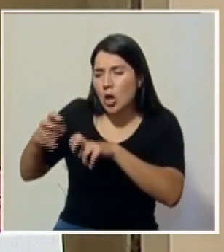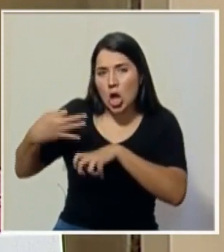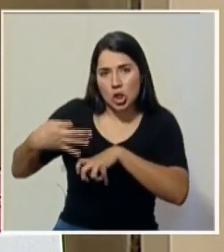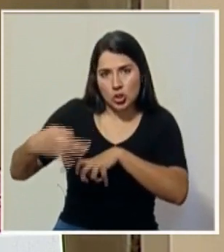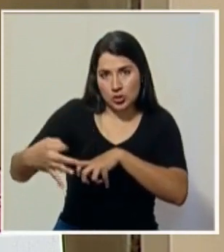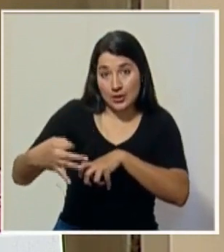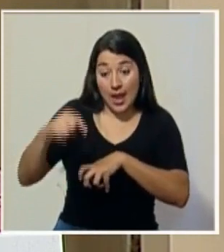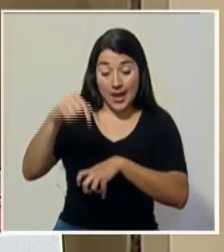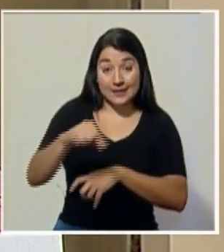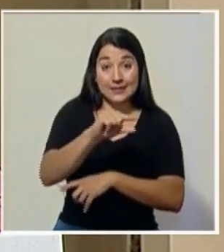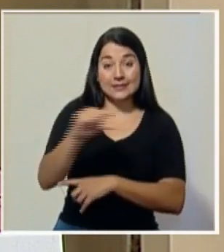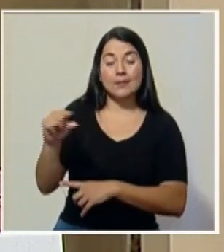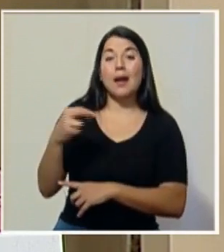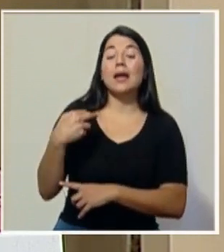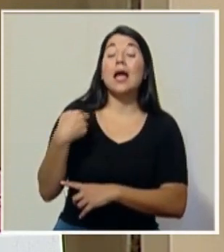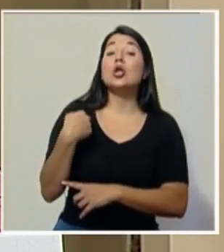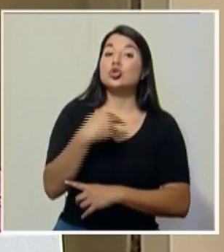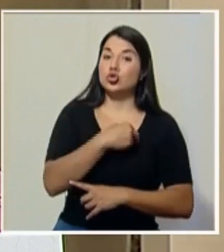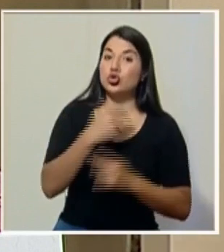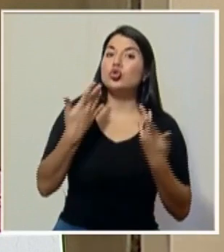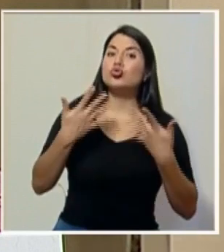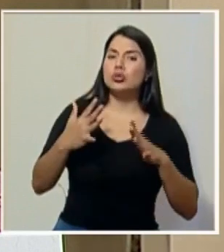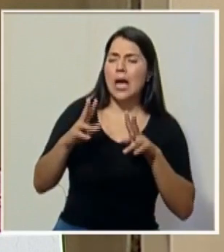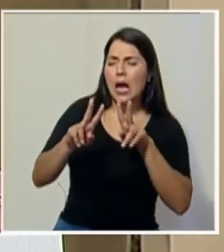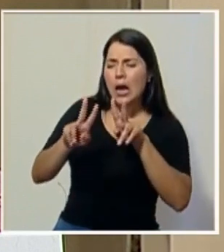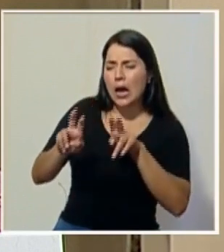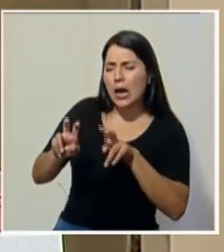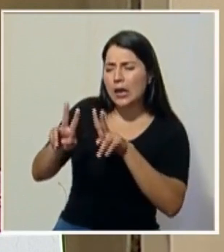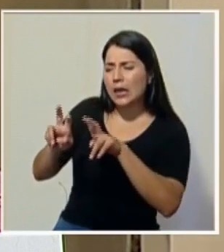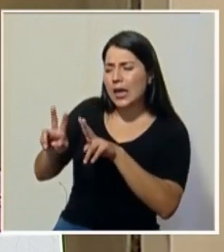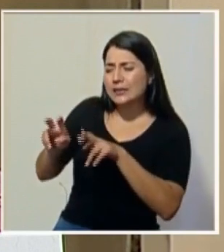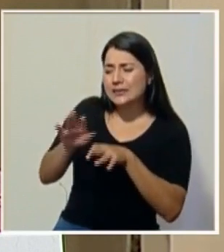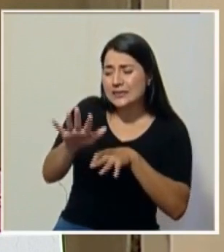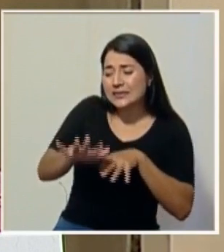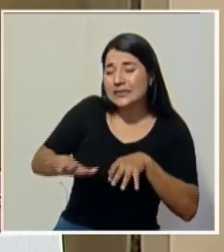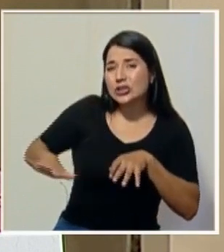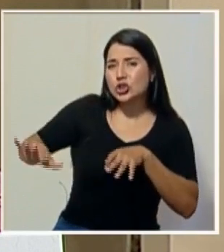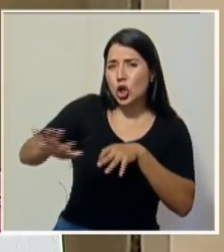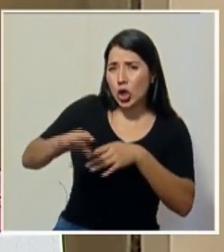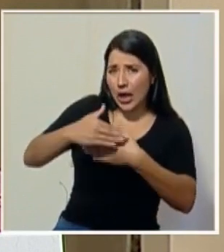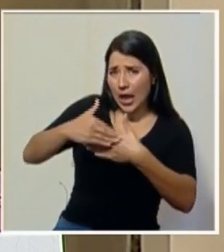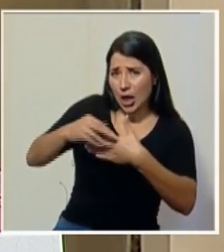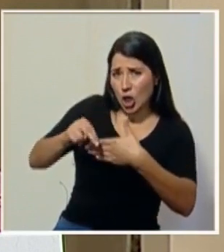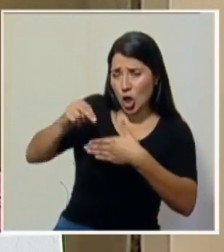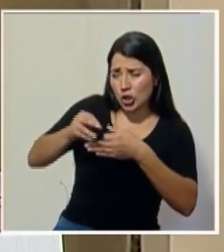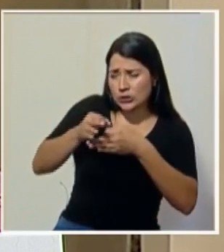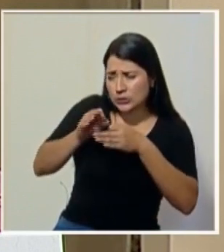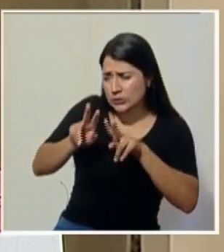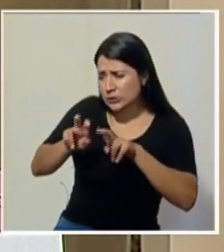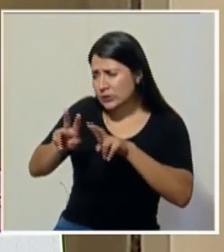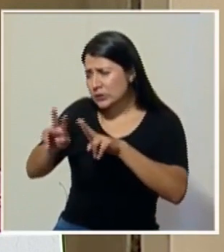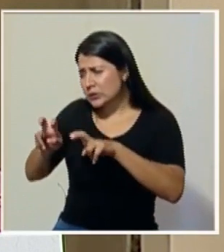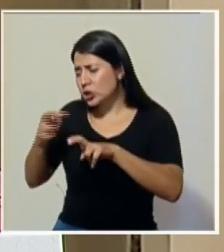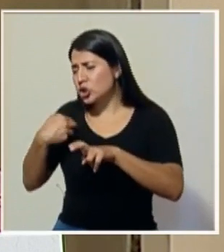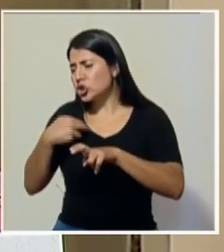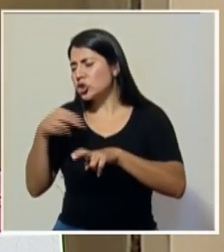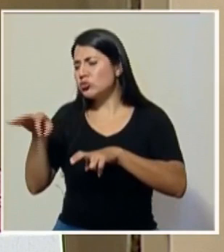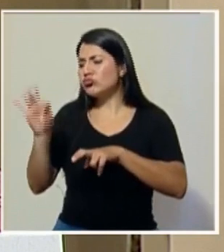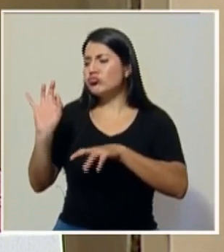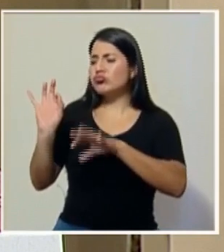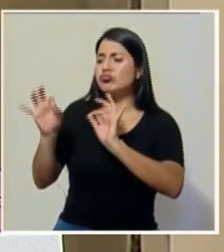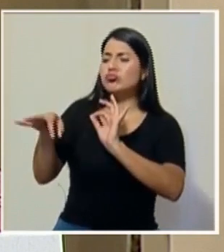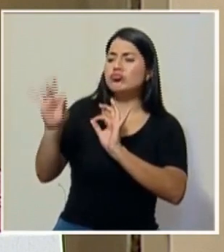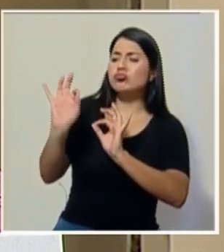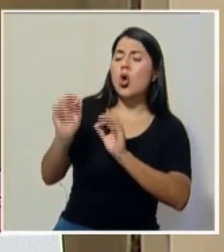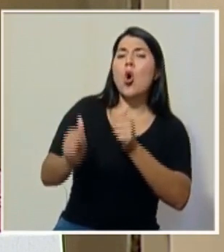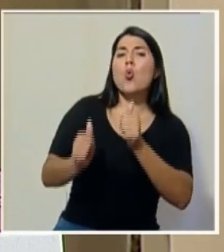semana se analizó gran parte de la zona y se identificaron los distritos que